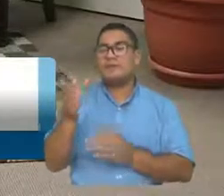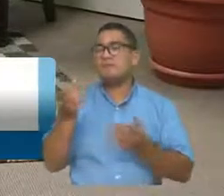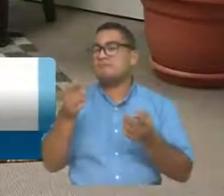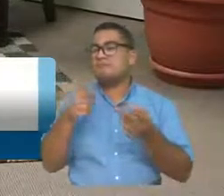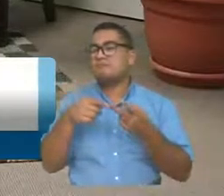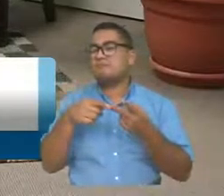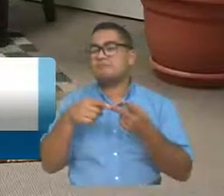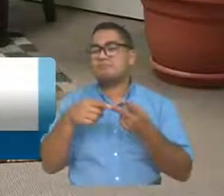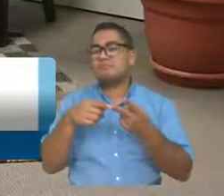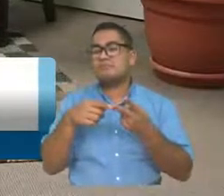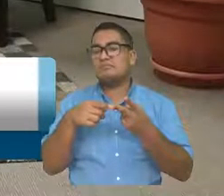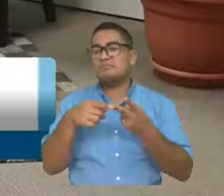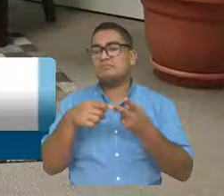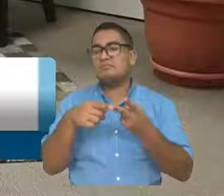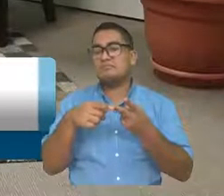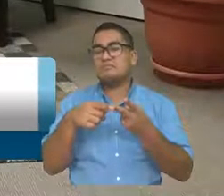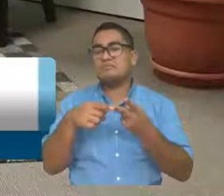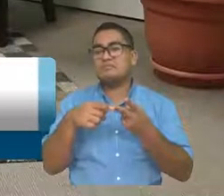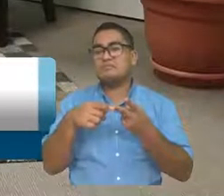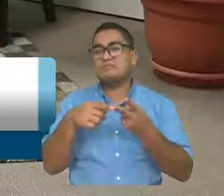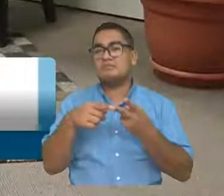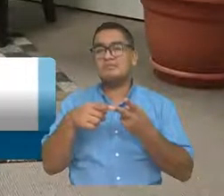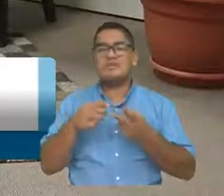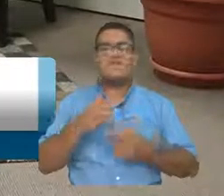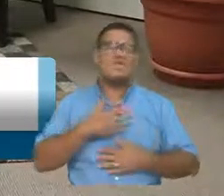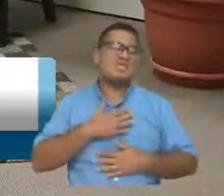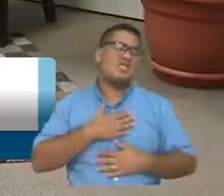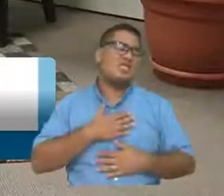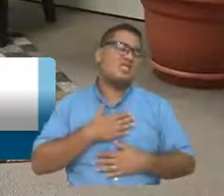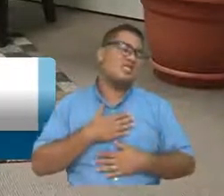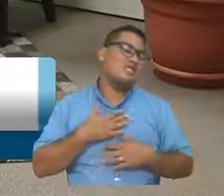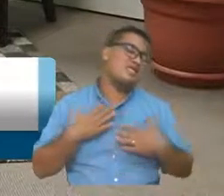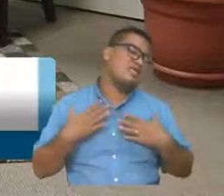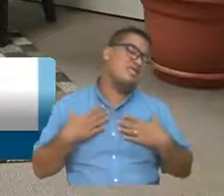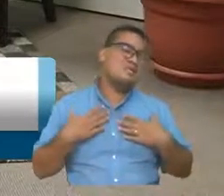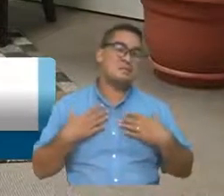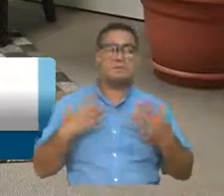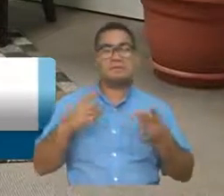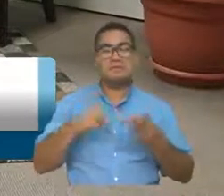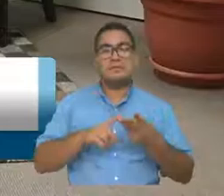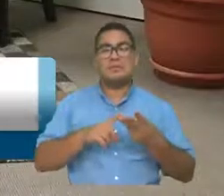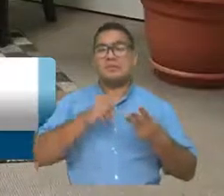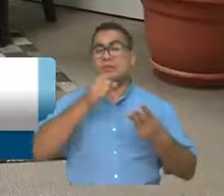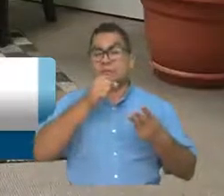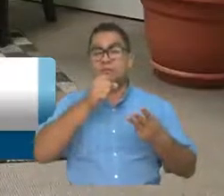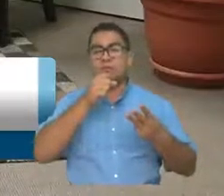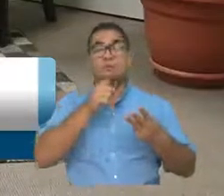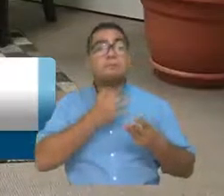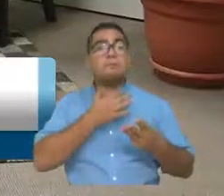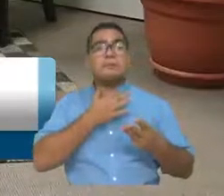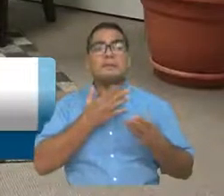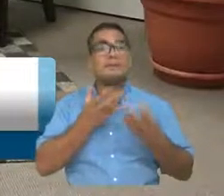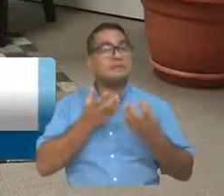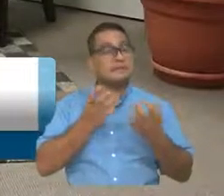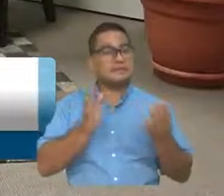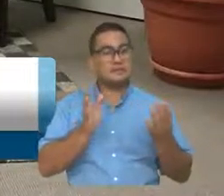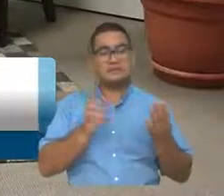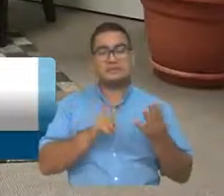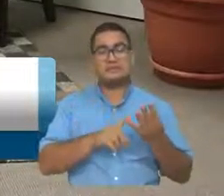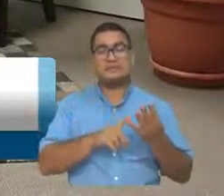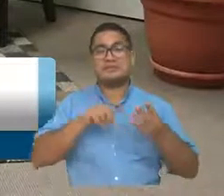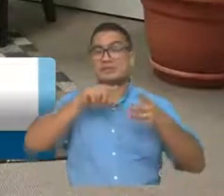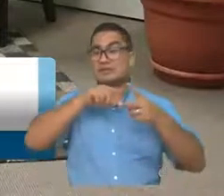leves, ¿a qué nos referimos? Bueno, los síntomas leves pueden ser, como te decía,